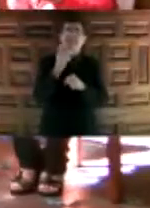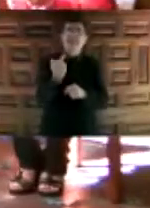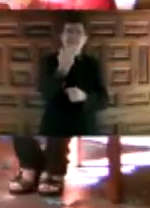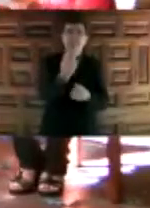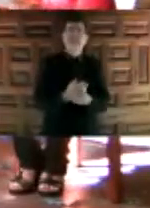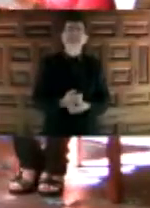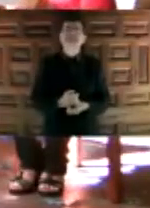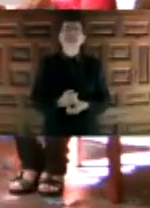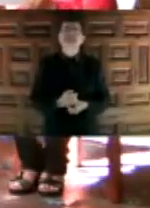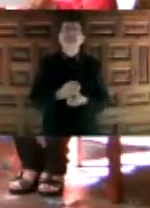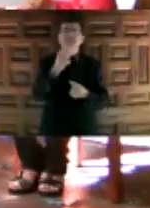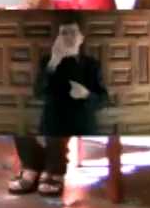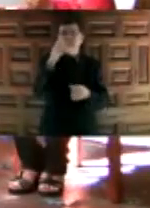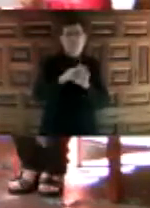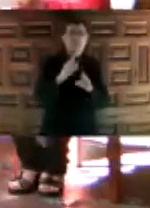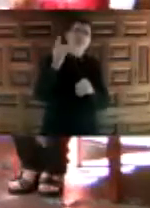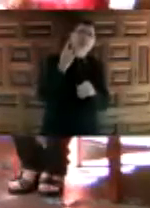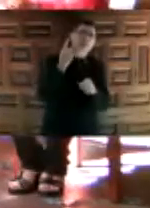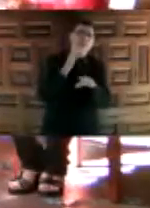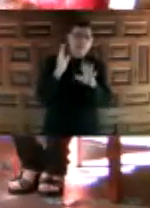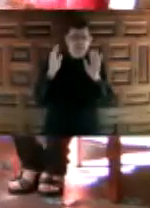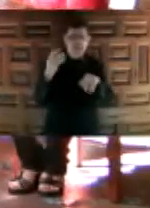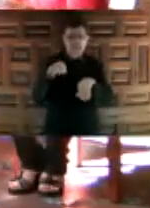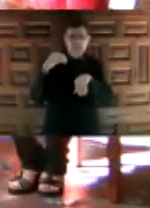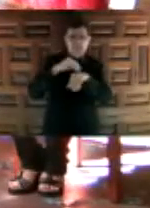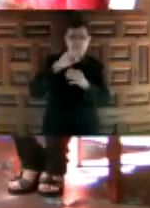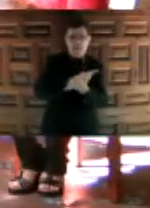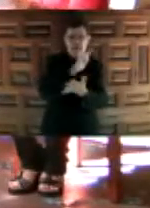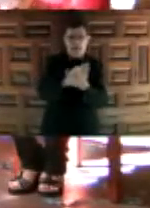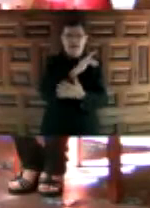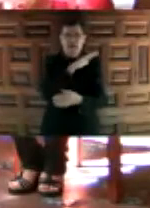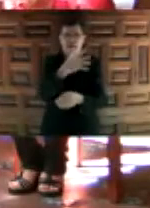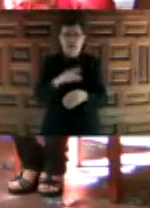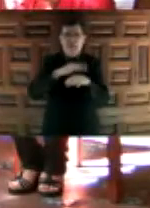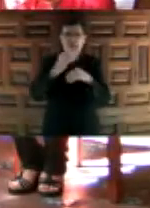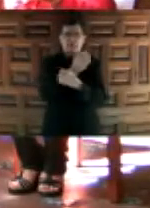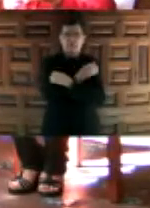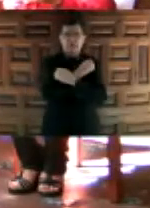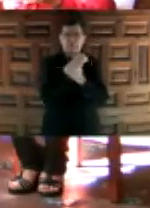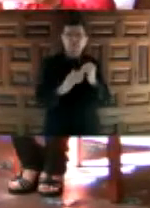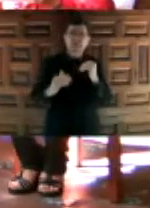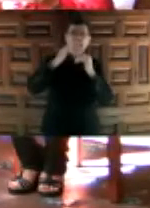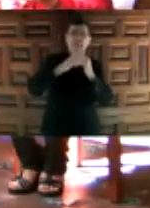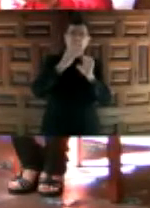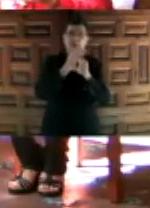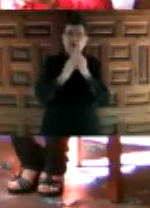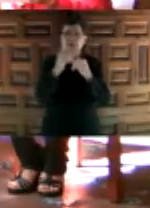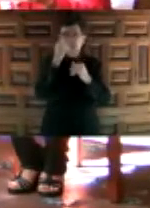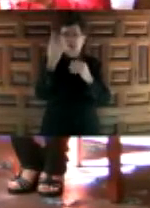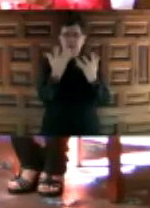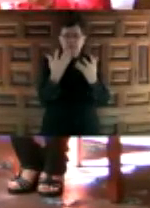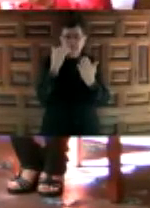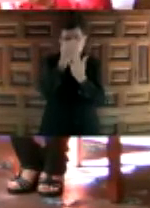pregunta, ¿cuáles son los criterios de políticas establecidas en la Ley General de Educación Superior y las condiciones para